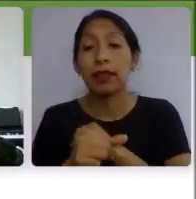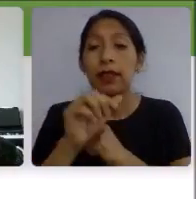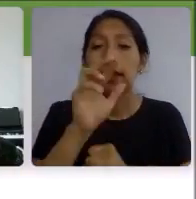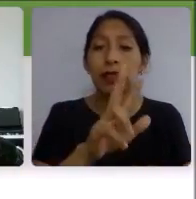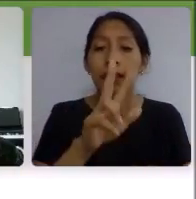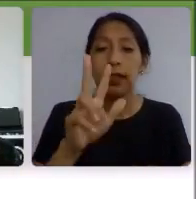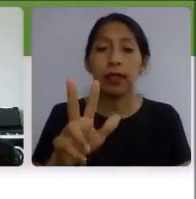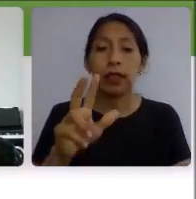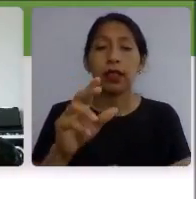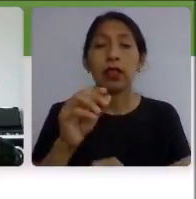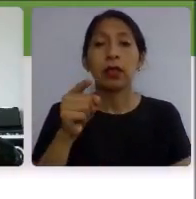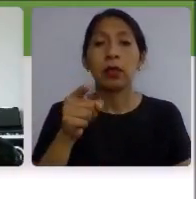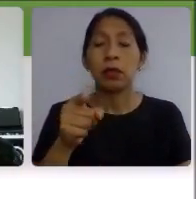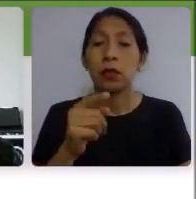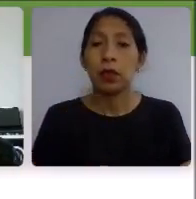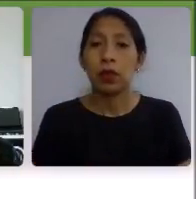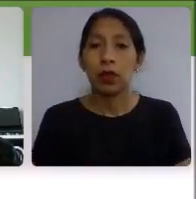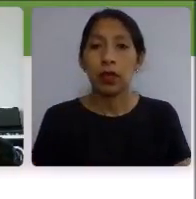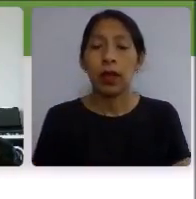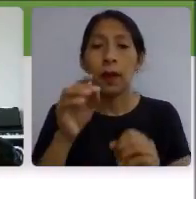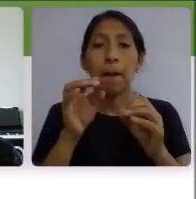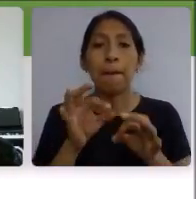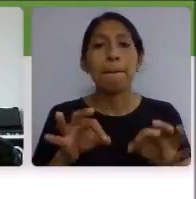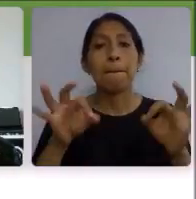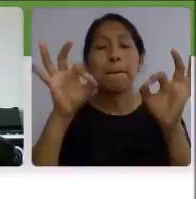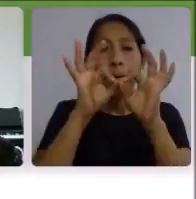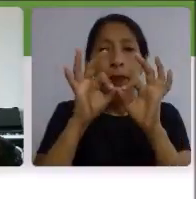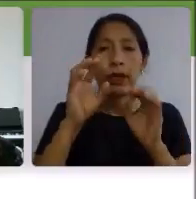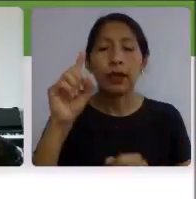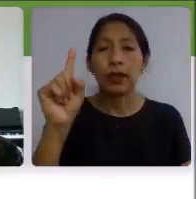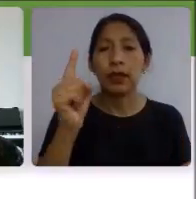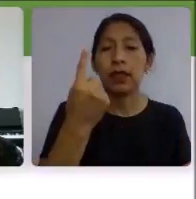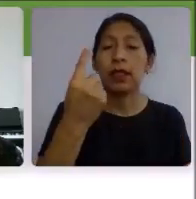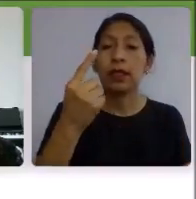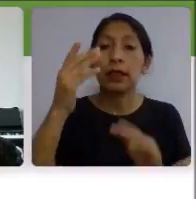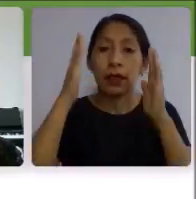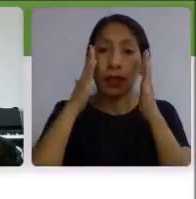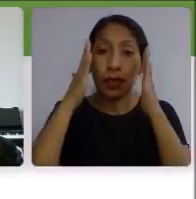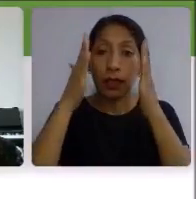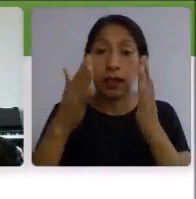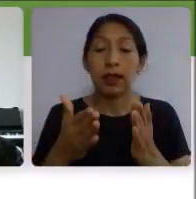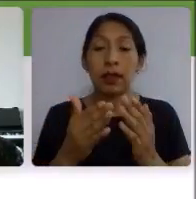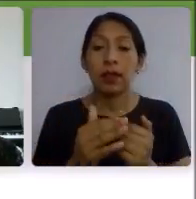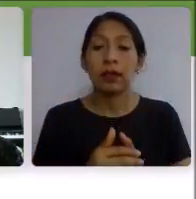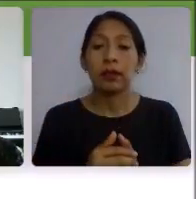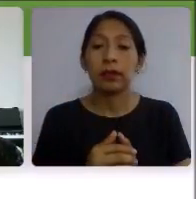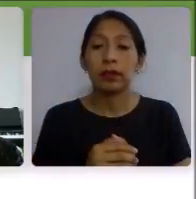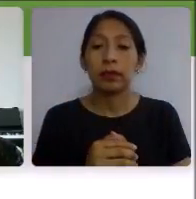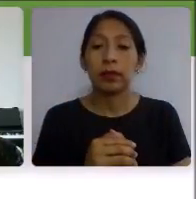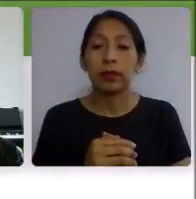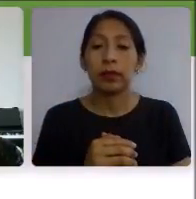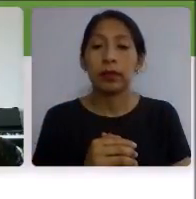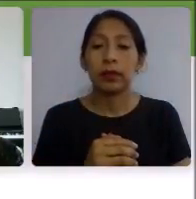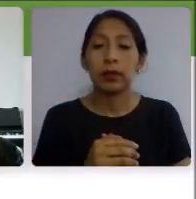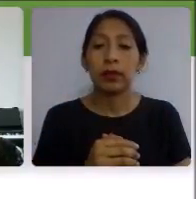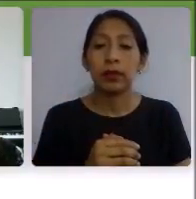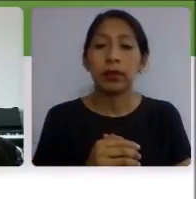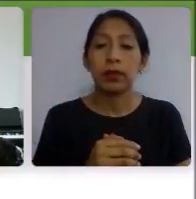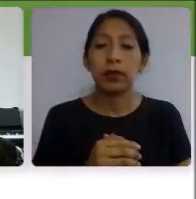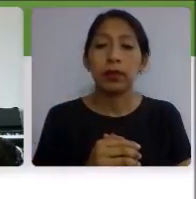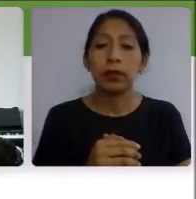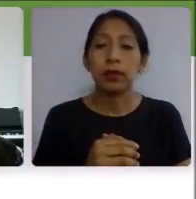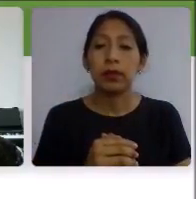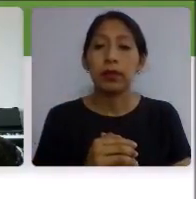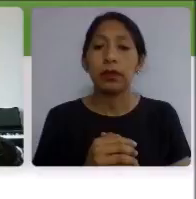33%. Principalmente quienes viajaban al extranjero están concentrados en el grupo etario de 18 a